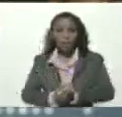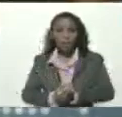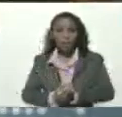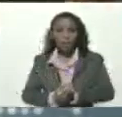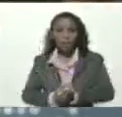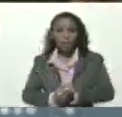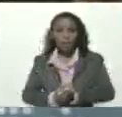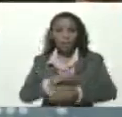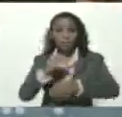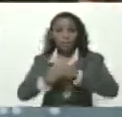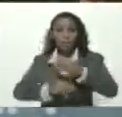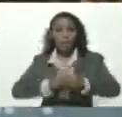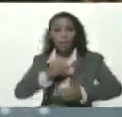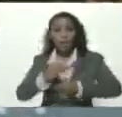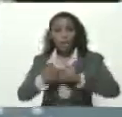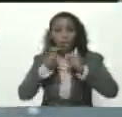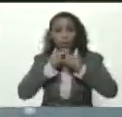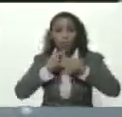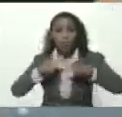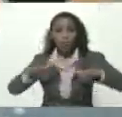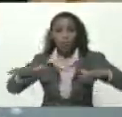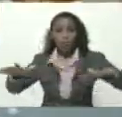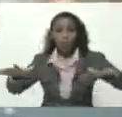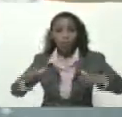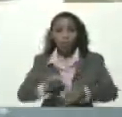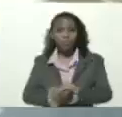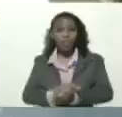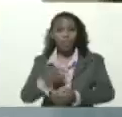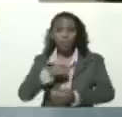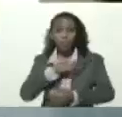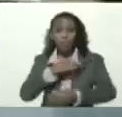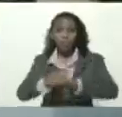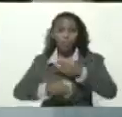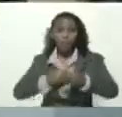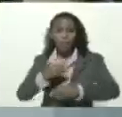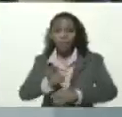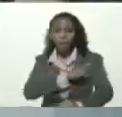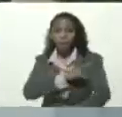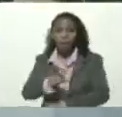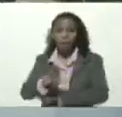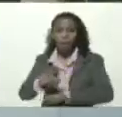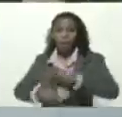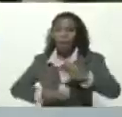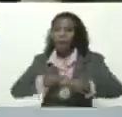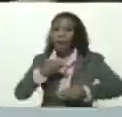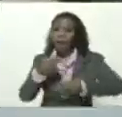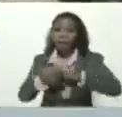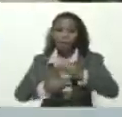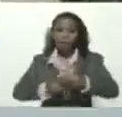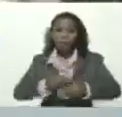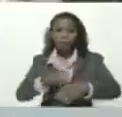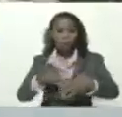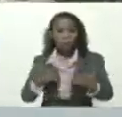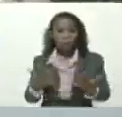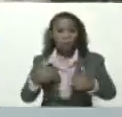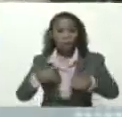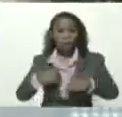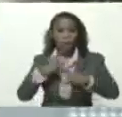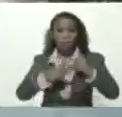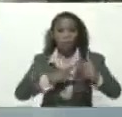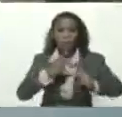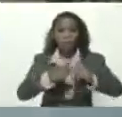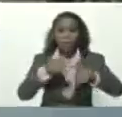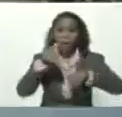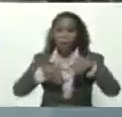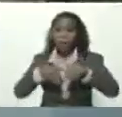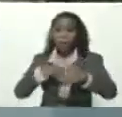van a ser desplegadas y las vamos a hacer cumplir para garantizar que este proceso electoral